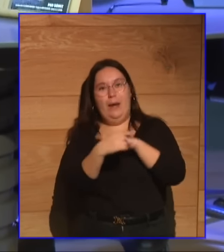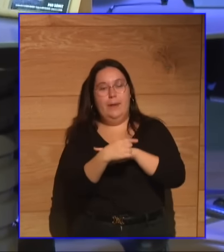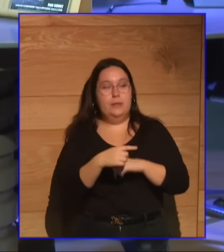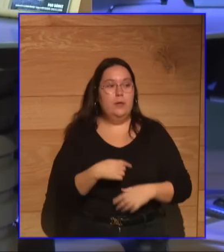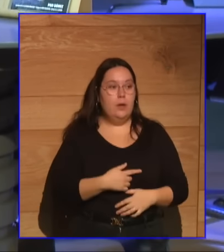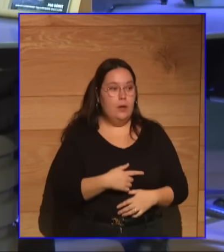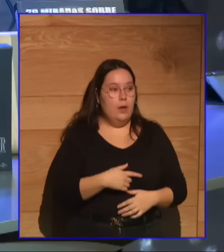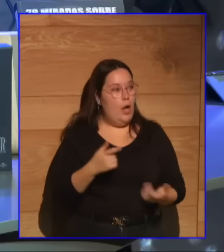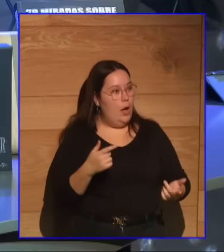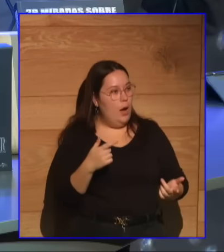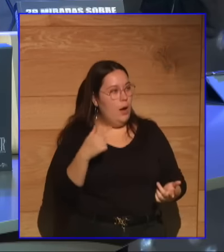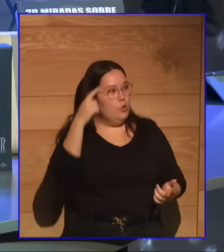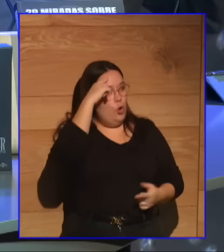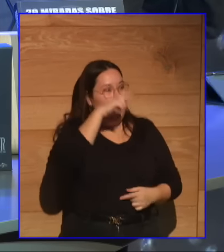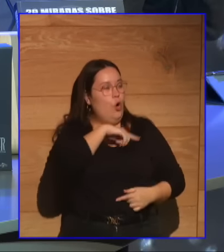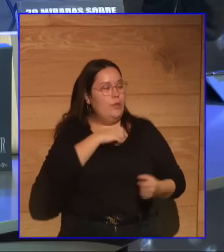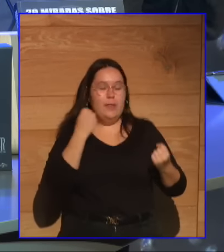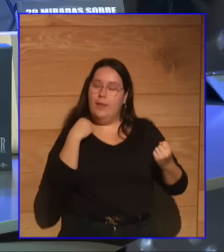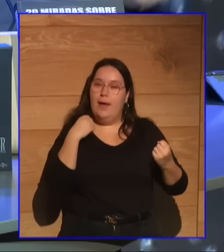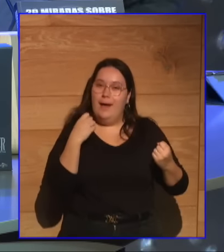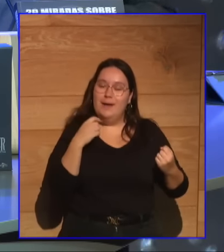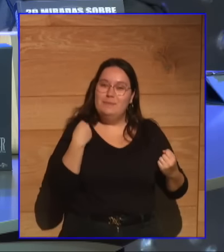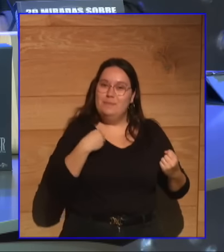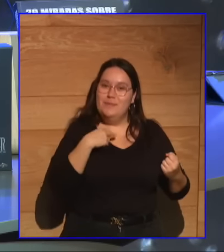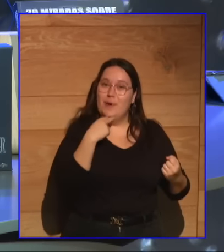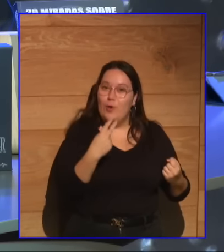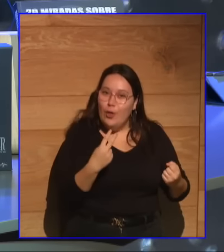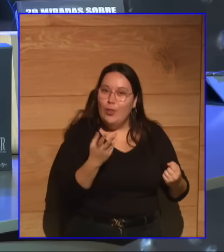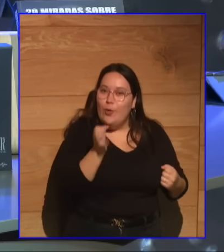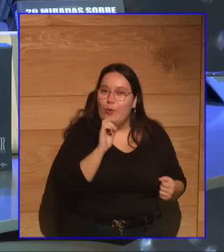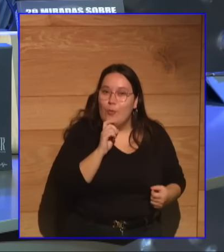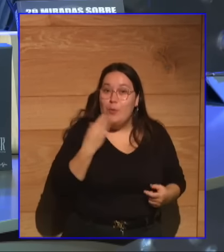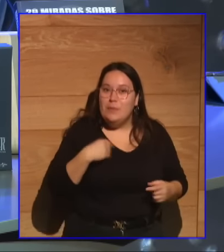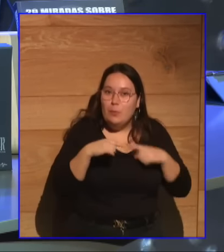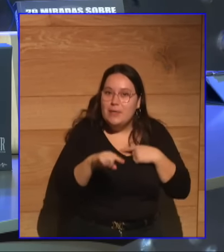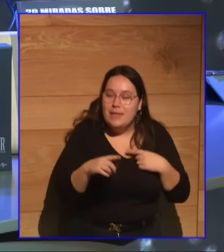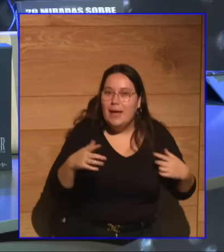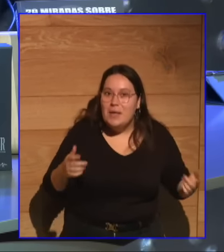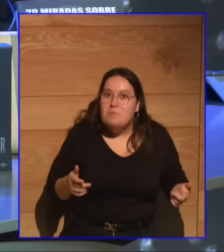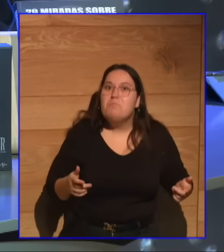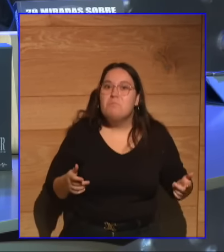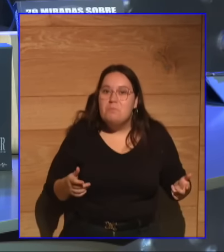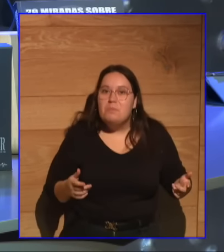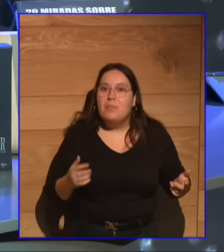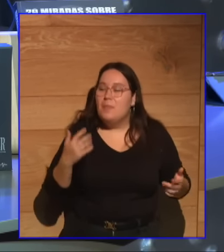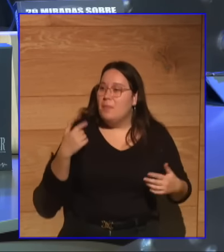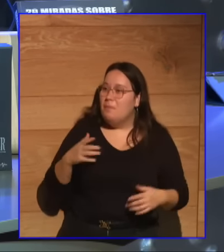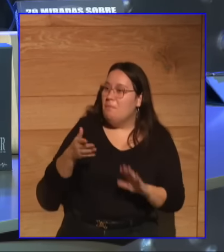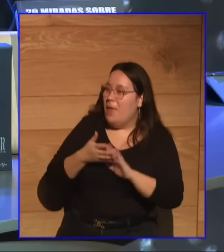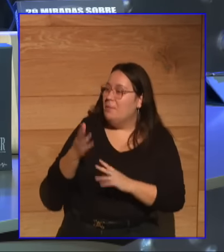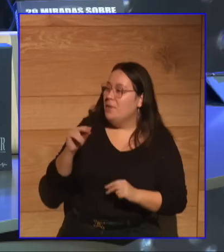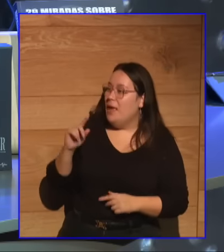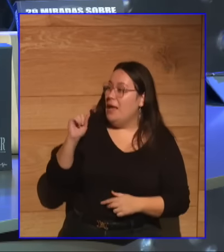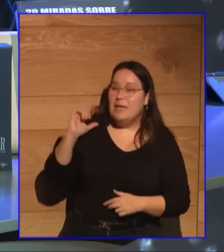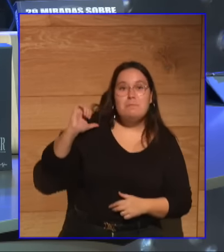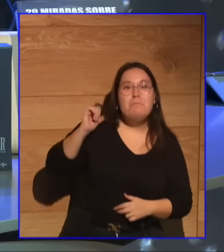Sí. Además, cuando cambias de hombro, es la misma voz. Es la misma voz. Y el mismo mensaje. O sea, Javi, eres millonario.